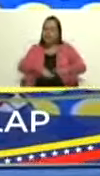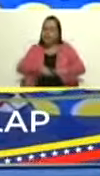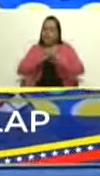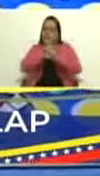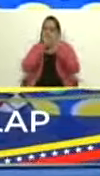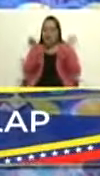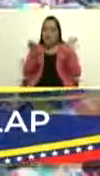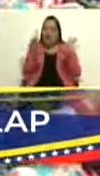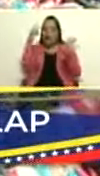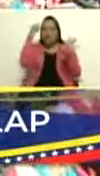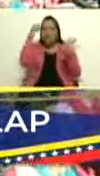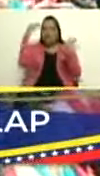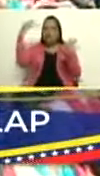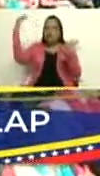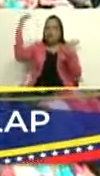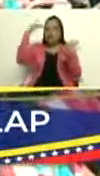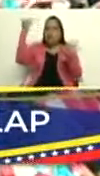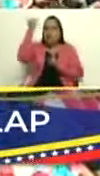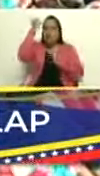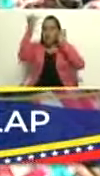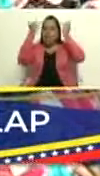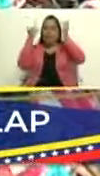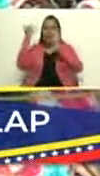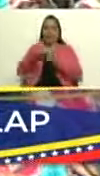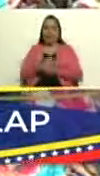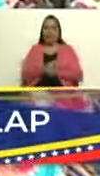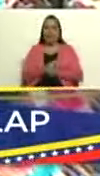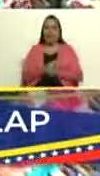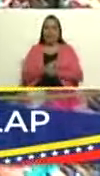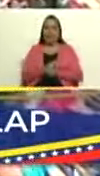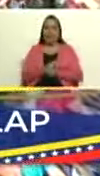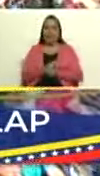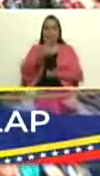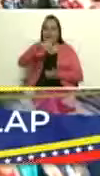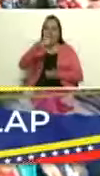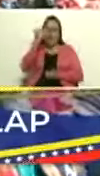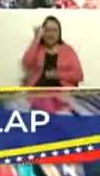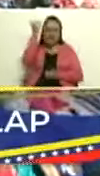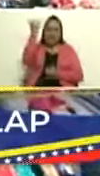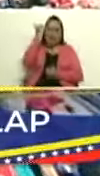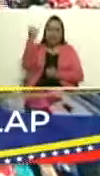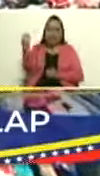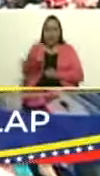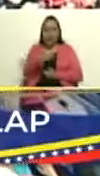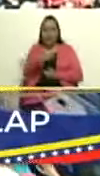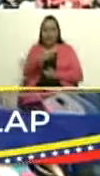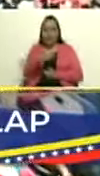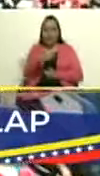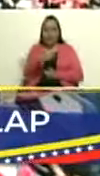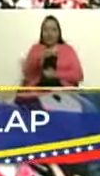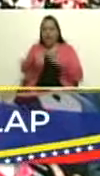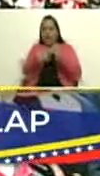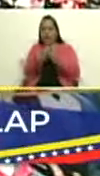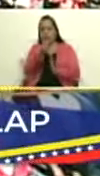cabeza soñando en grande. Ahora estamos soñando de aquí al 2030.